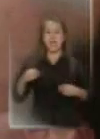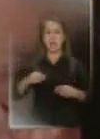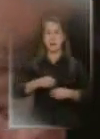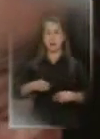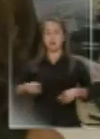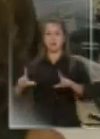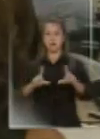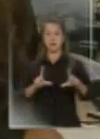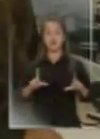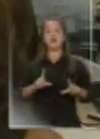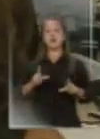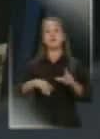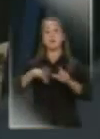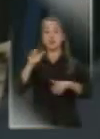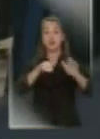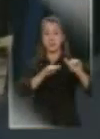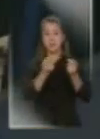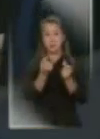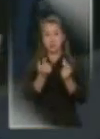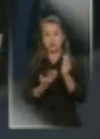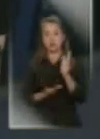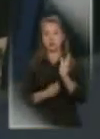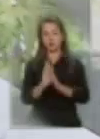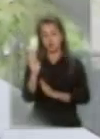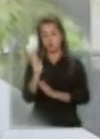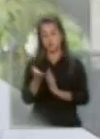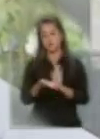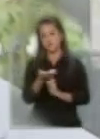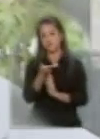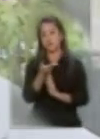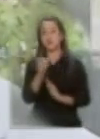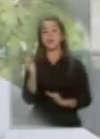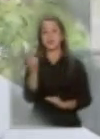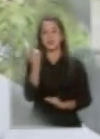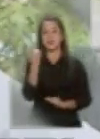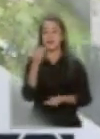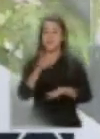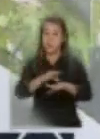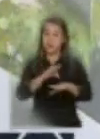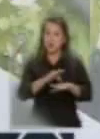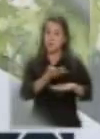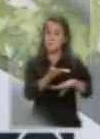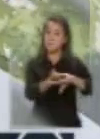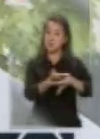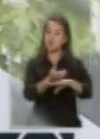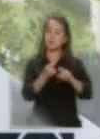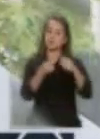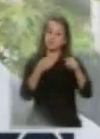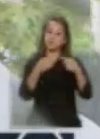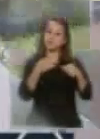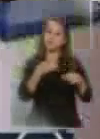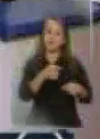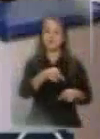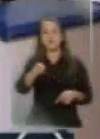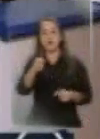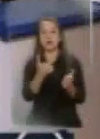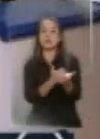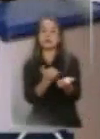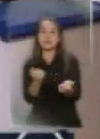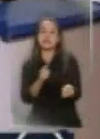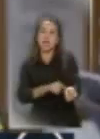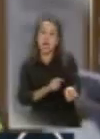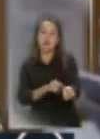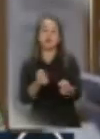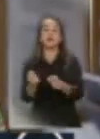una alta demanda, los precios suben. Hay en general médicos que, ¿no es cierto?, solicitan una mayor cantidad de exámenes de lo que realmente se